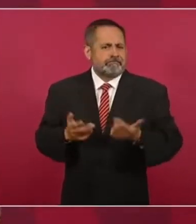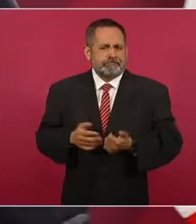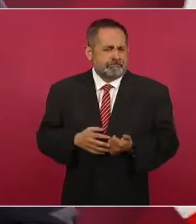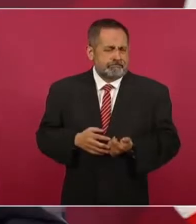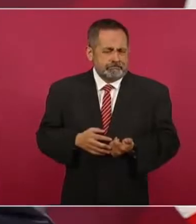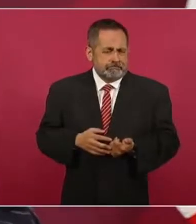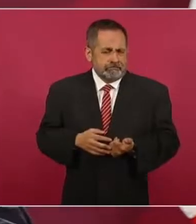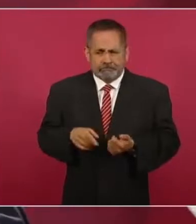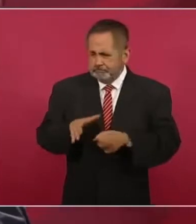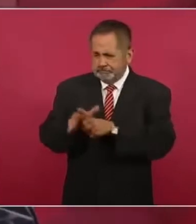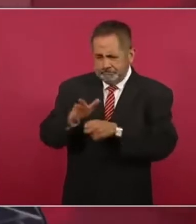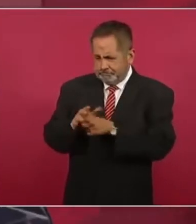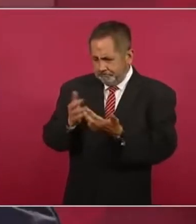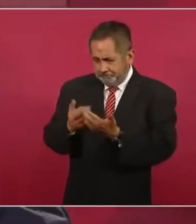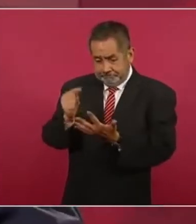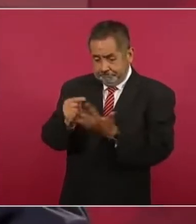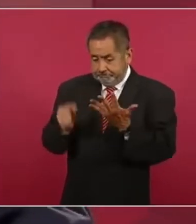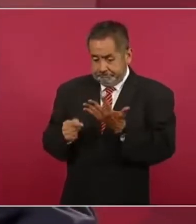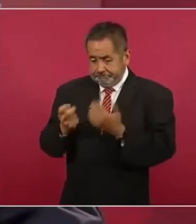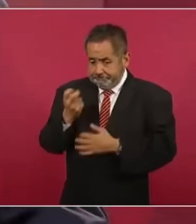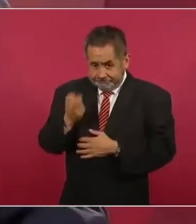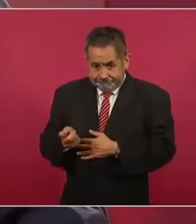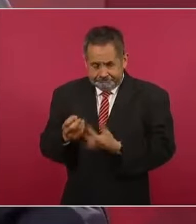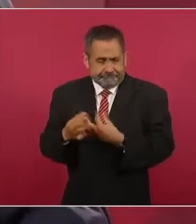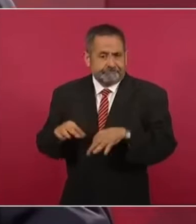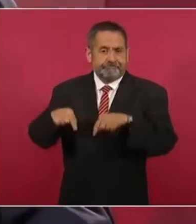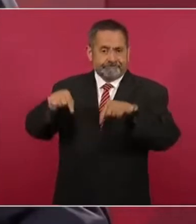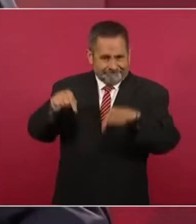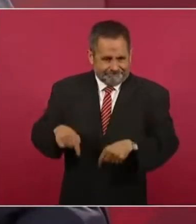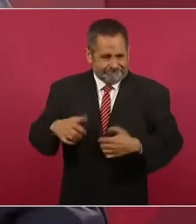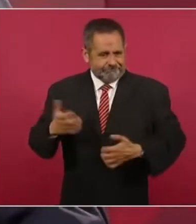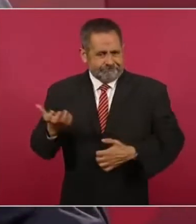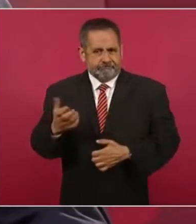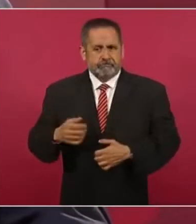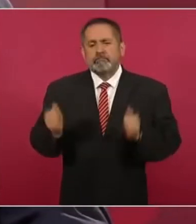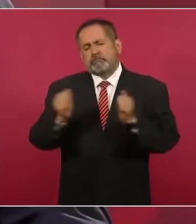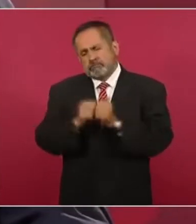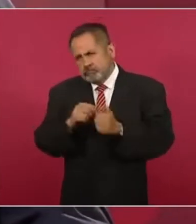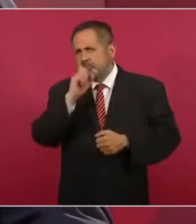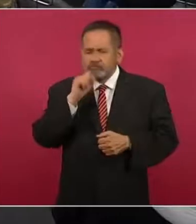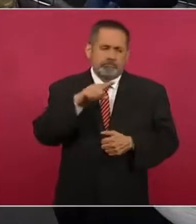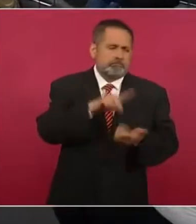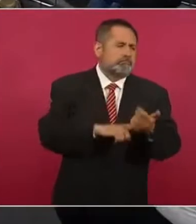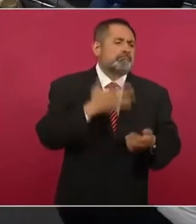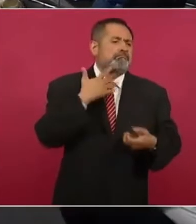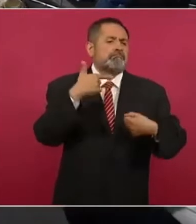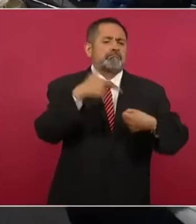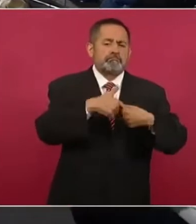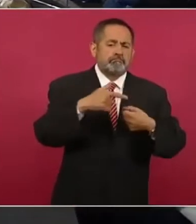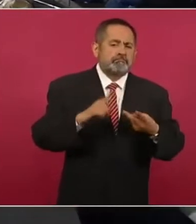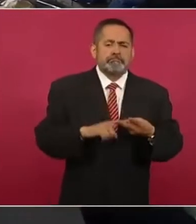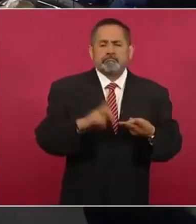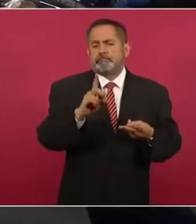los alimentos básicos, y que tengamos las gasolinas, el diésel,